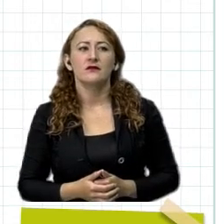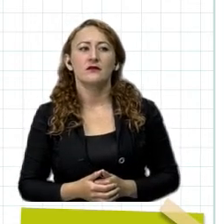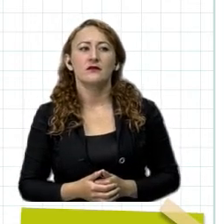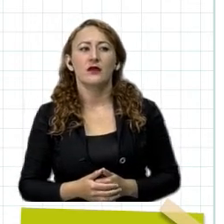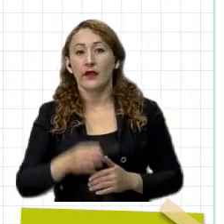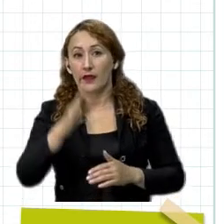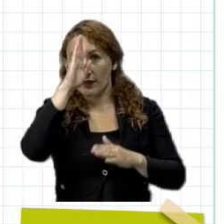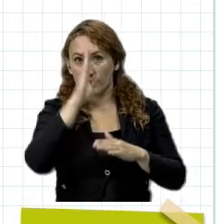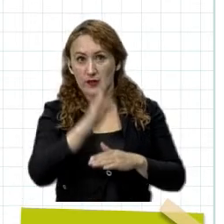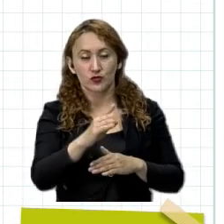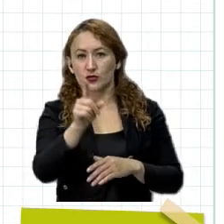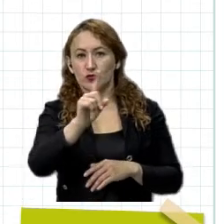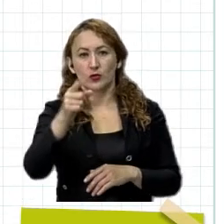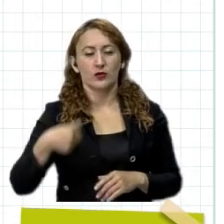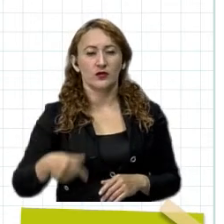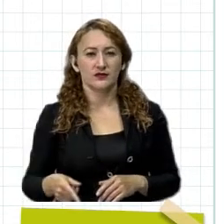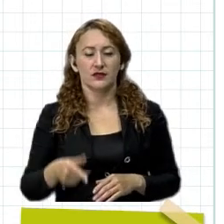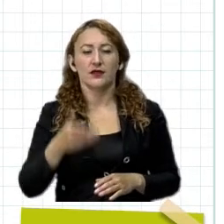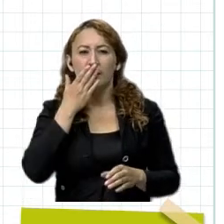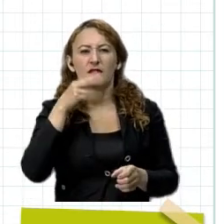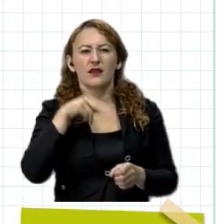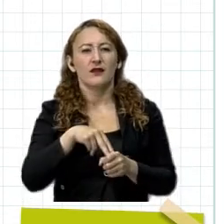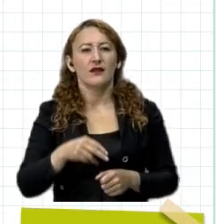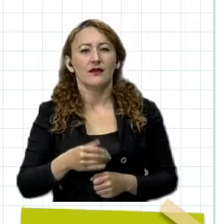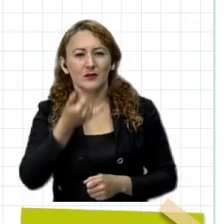heterosexual, que es indígena?